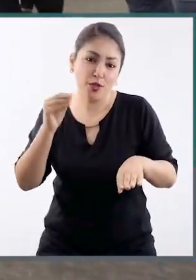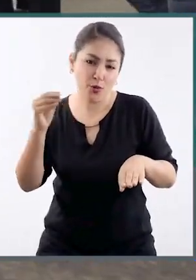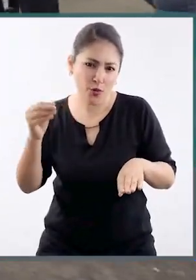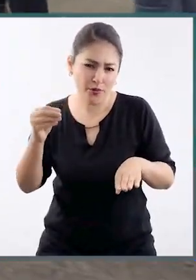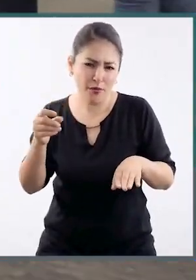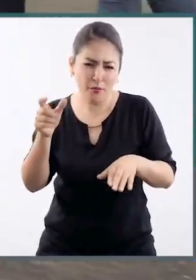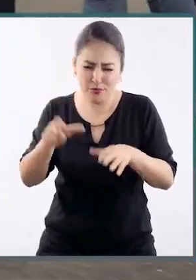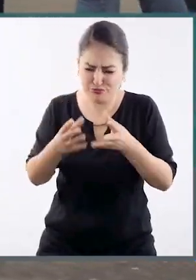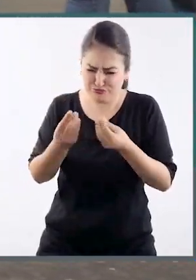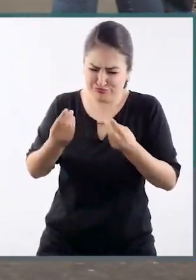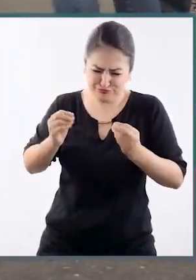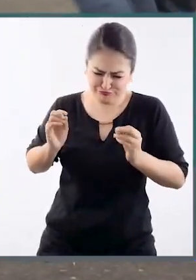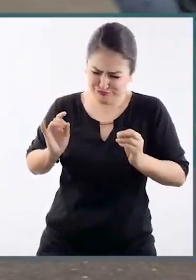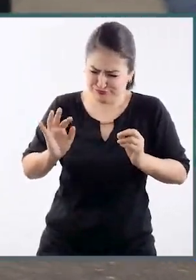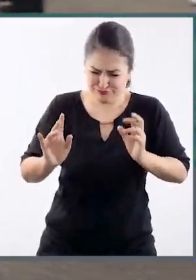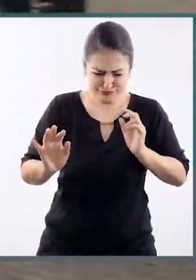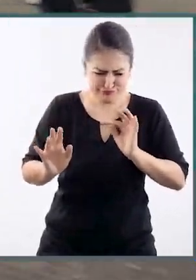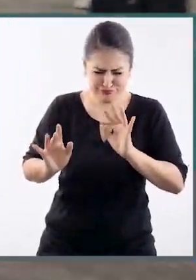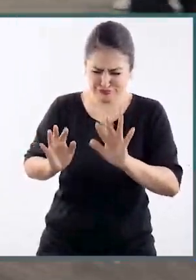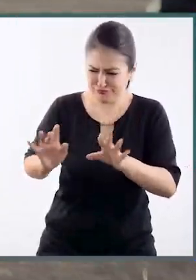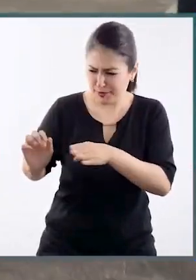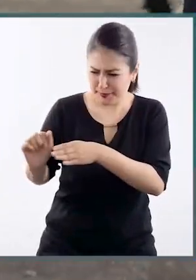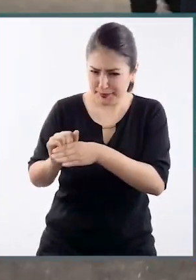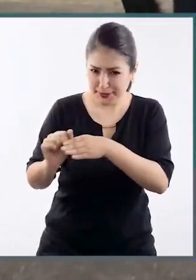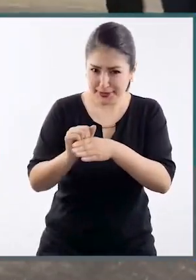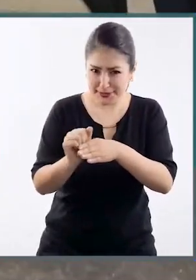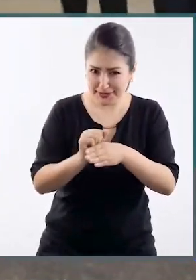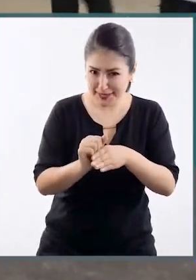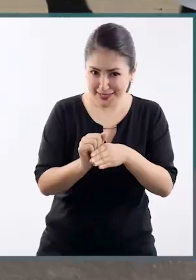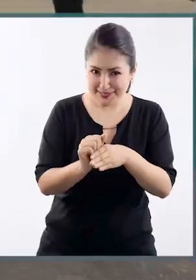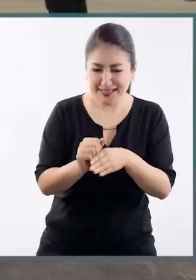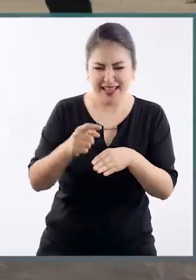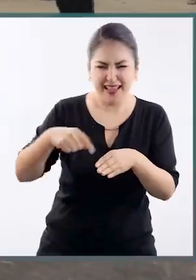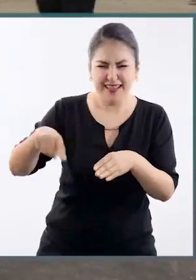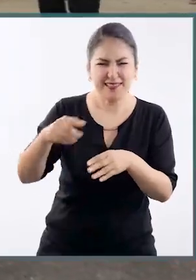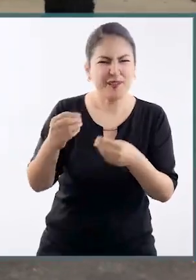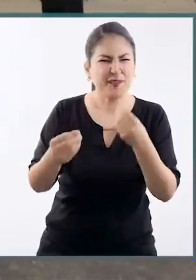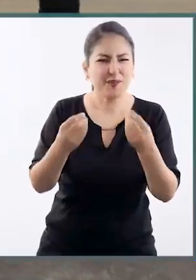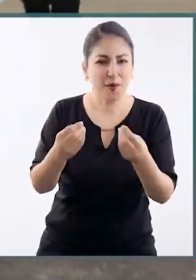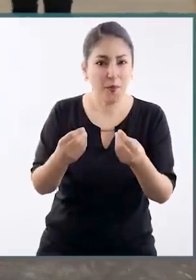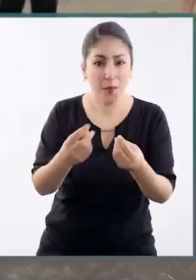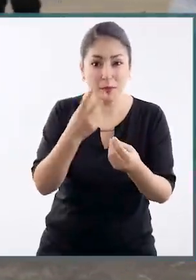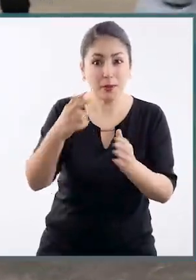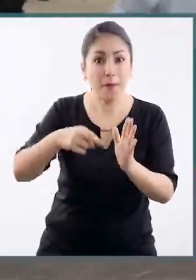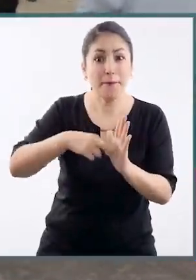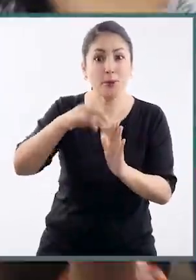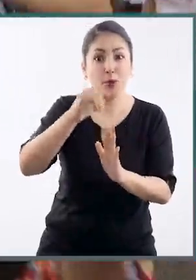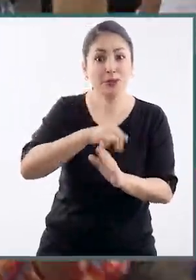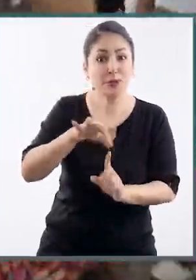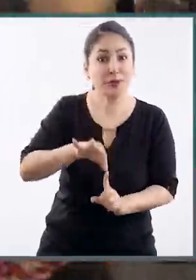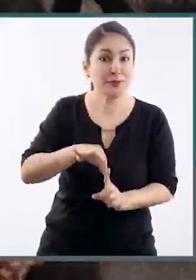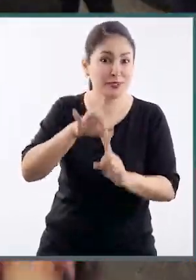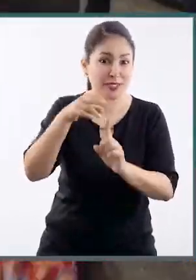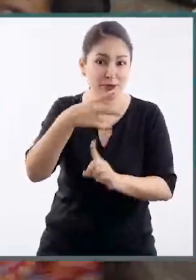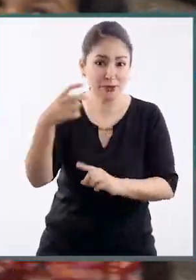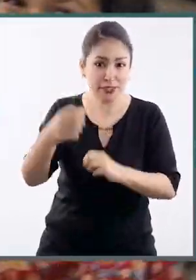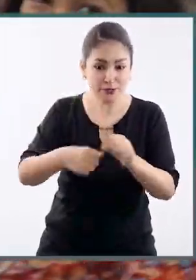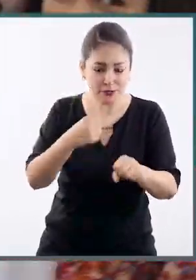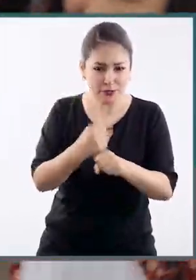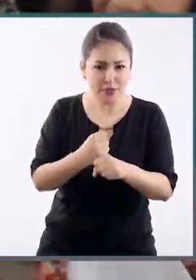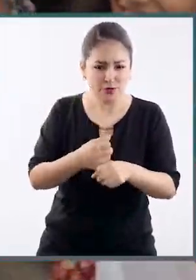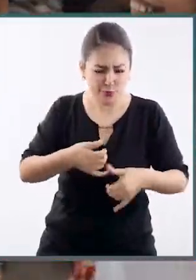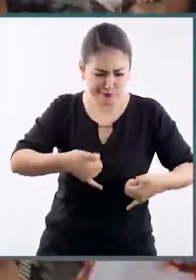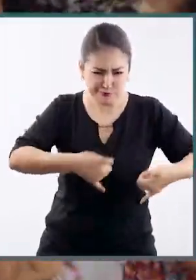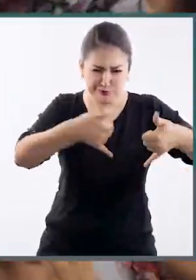juvenil. Ya las delegaciones comienzan a llegar, comienzan a prepararse. Veamos cómo se desarrolla este evento, donde el Proyecto Especial Bicentenario hará entrega